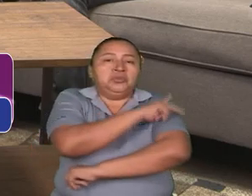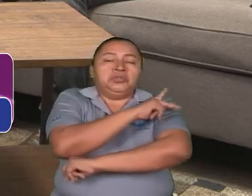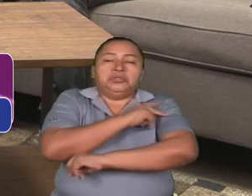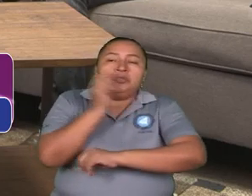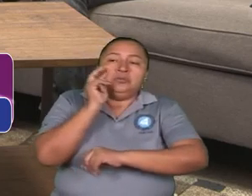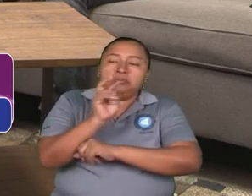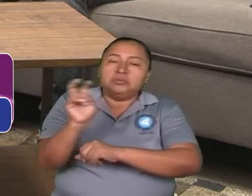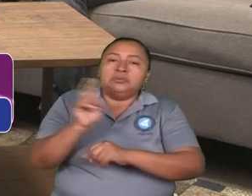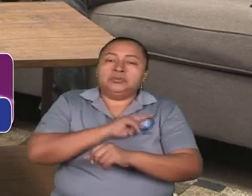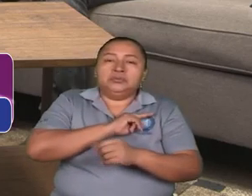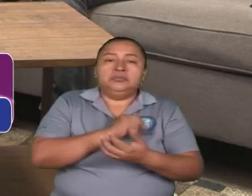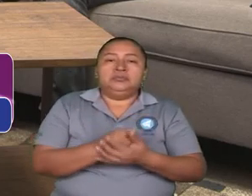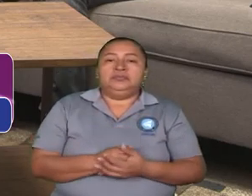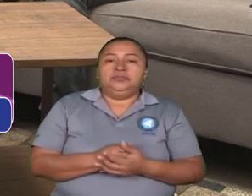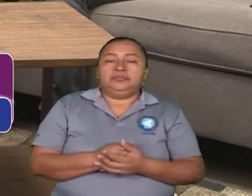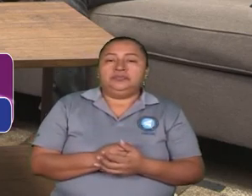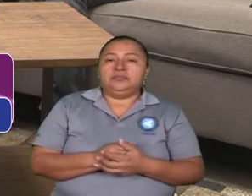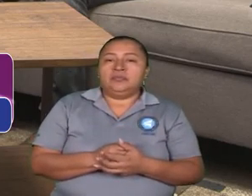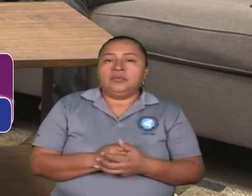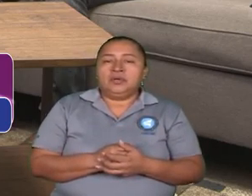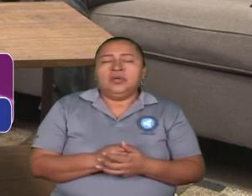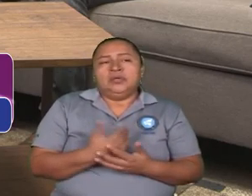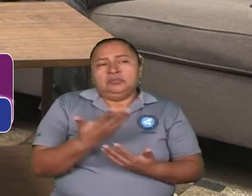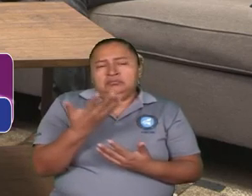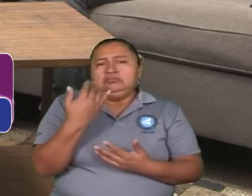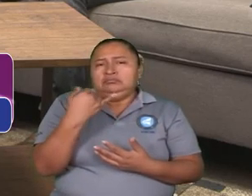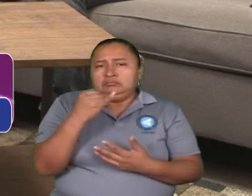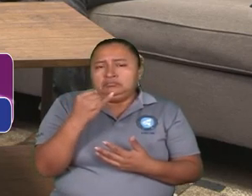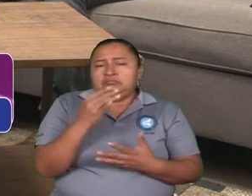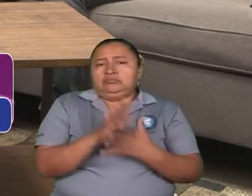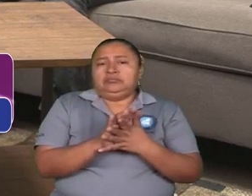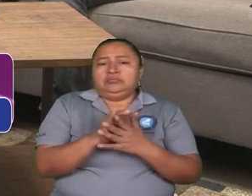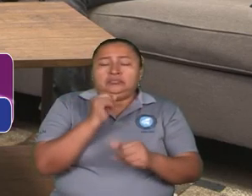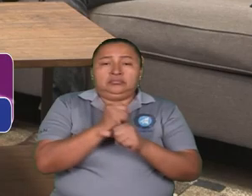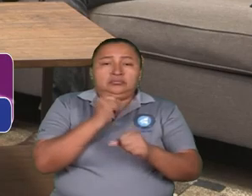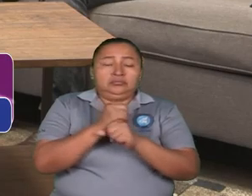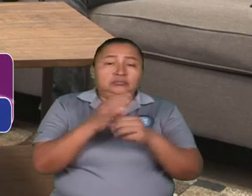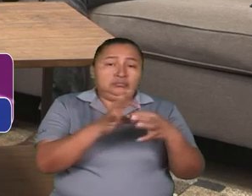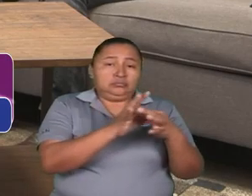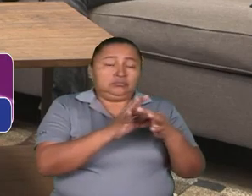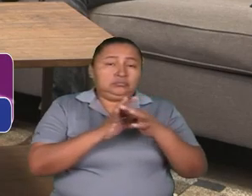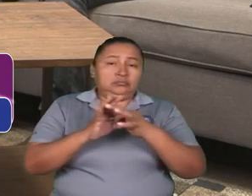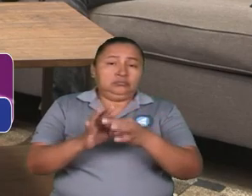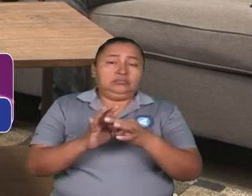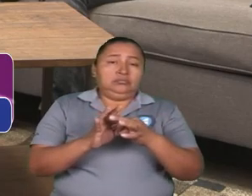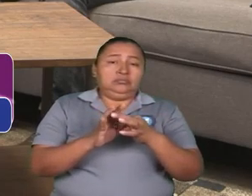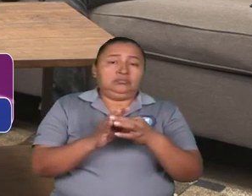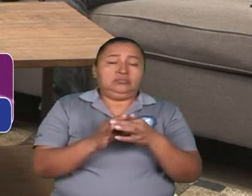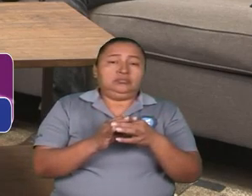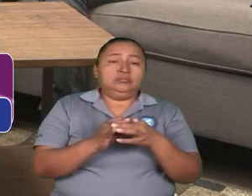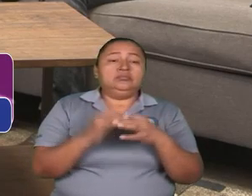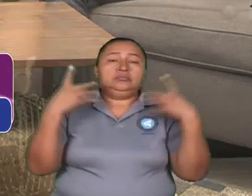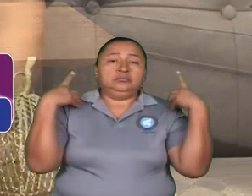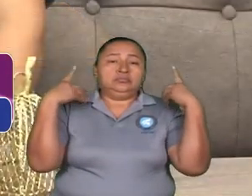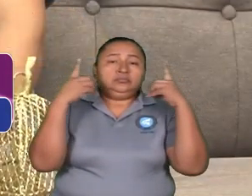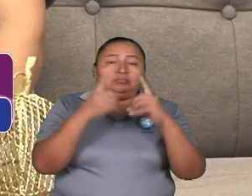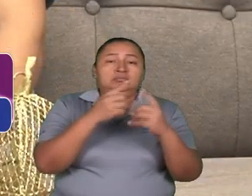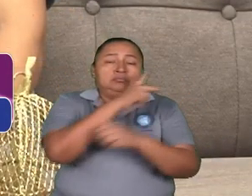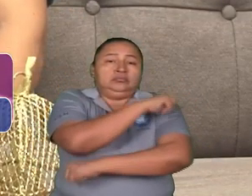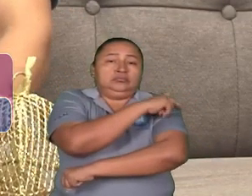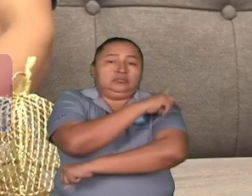a partir de la relación, hemos visto que nuestra Policía Nacional, inclusive a partir de ese trabajo coordinado que ha realizado con el Instituto